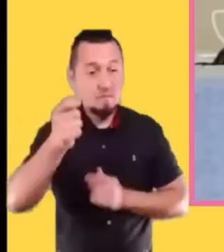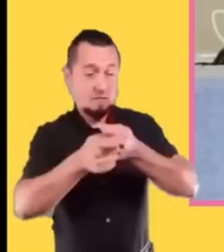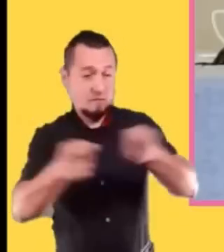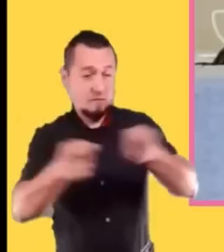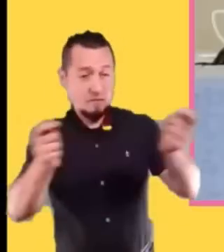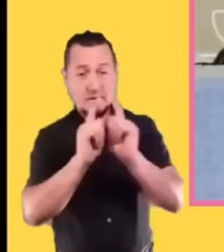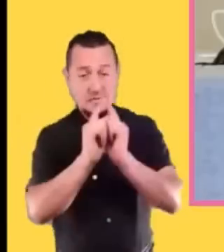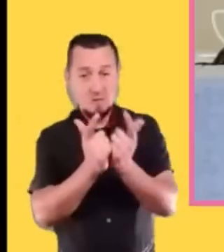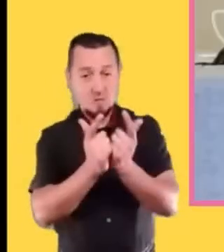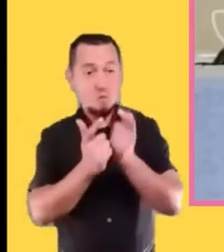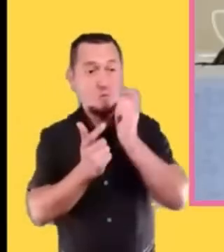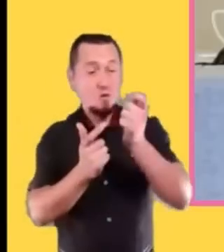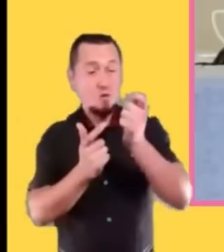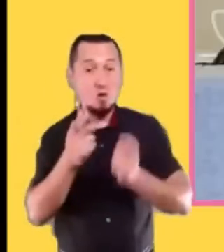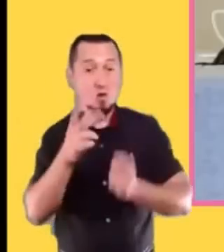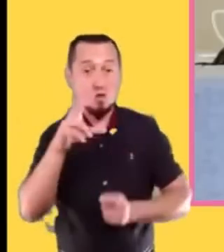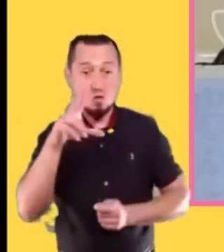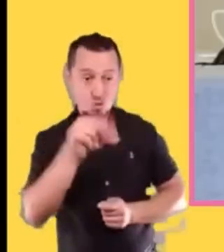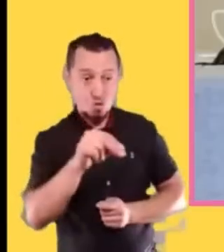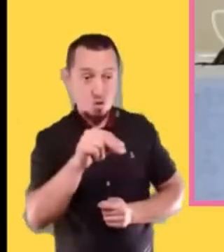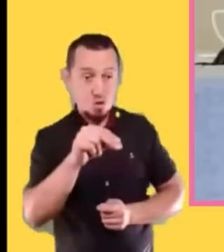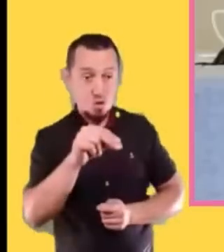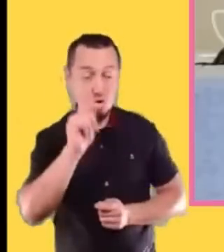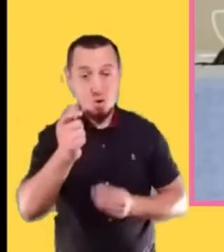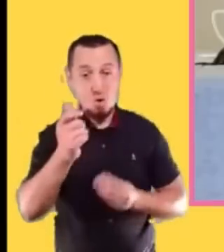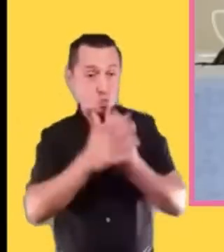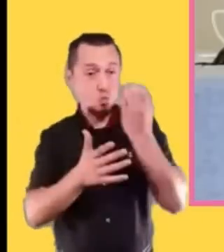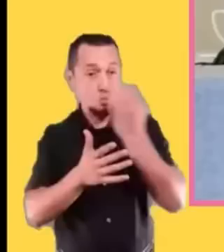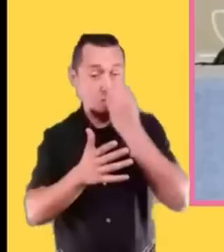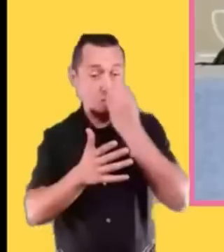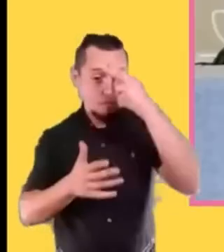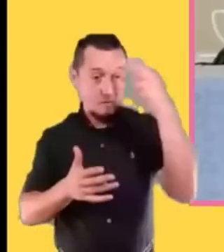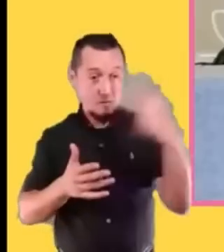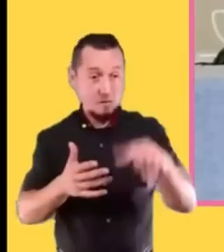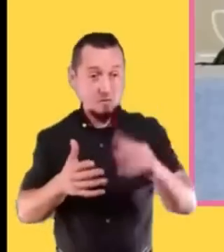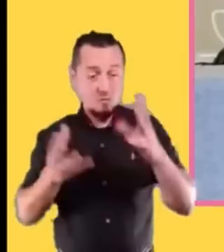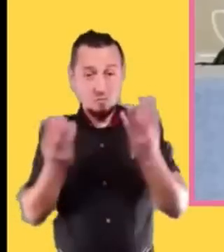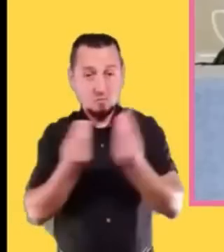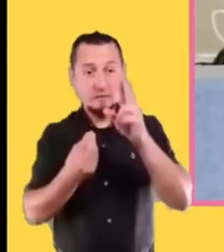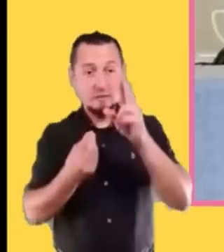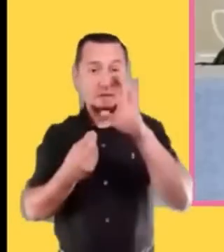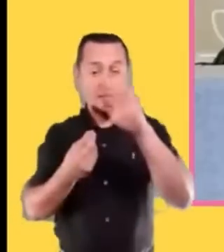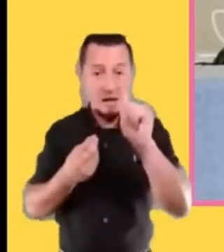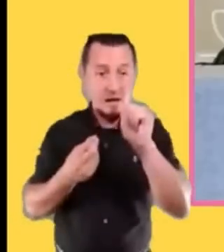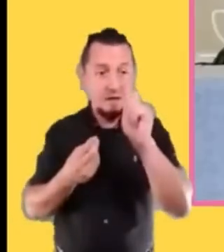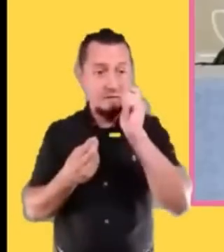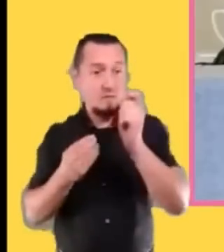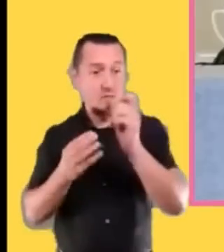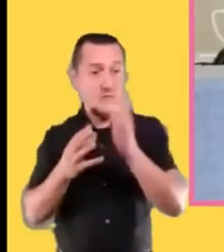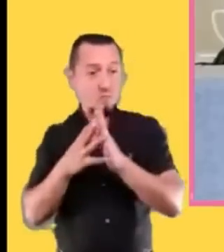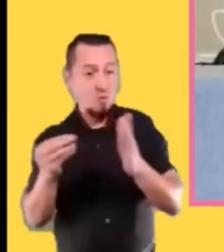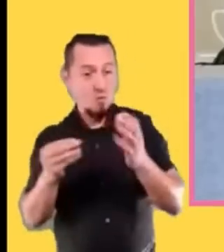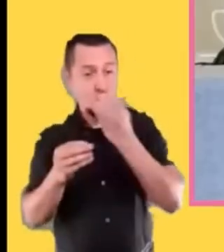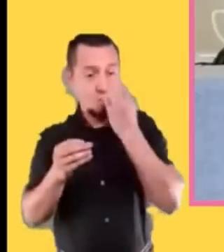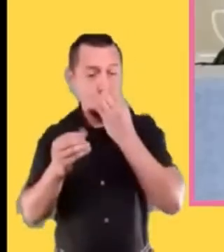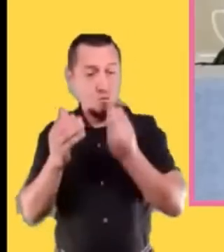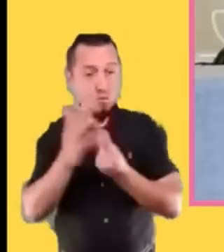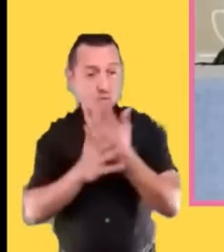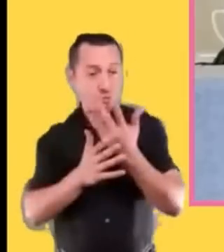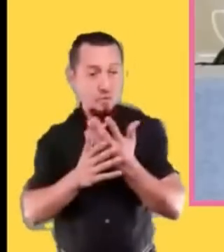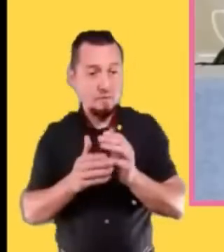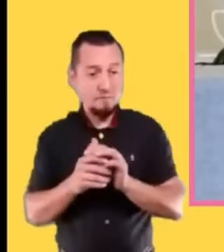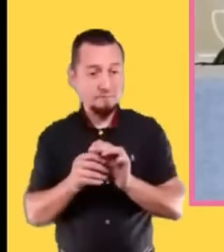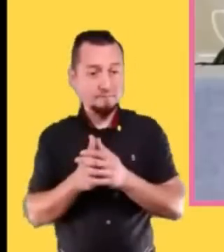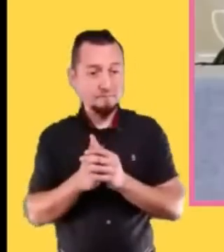modelo de la nueva escuela mexicana? ¿En Jalisco se aplicaría lo de Recrea y no el modelo de la nueva escuela mexicana? ¿O a la nueva escuela mexicana no le